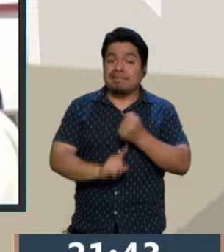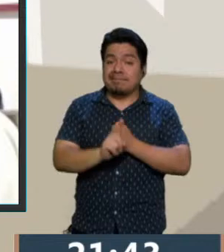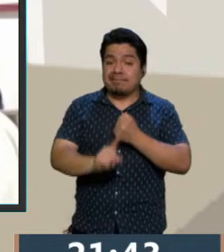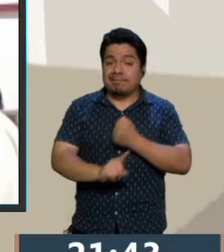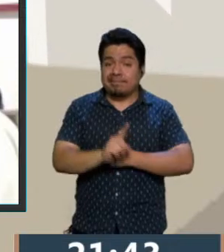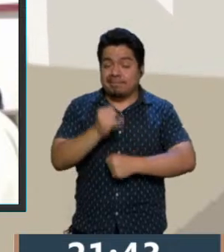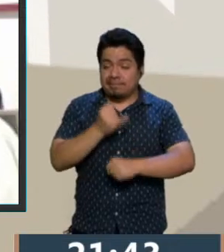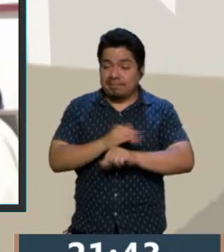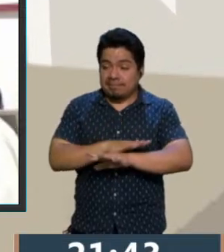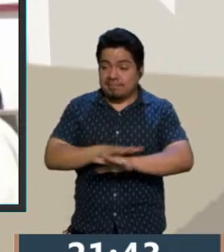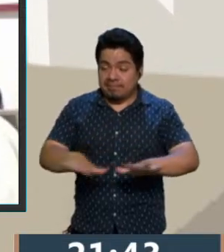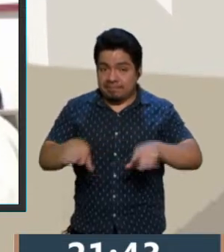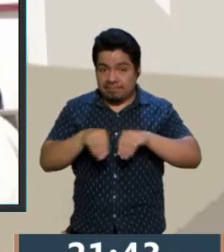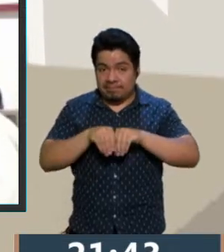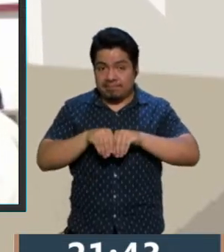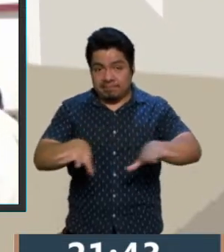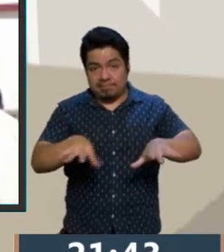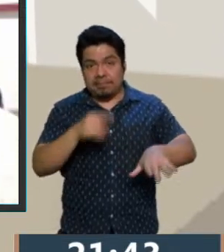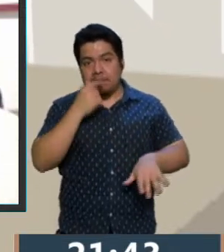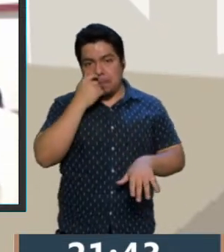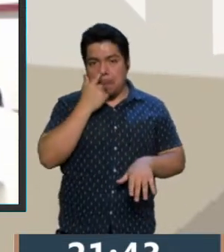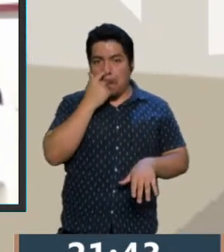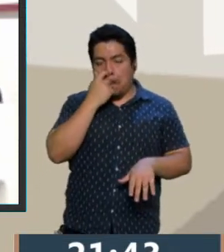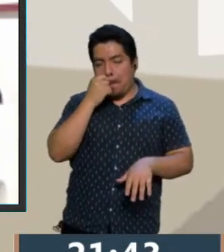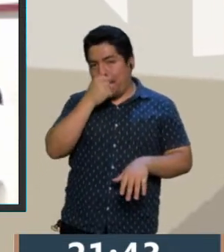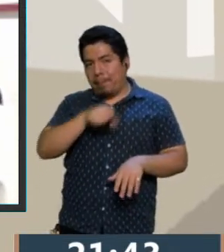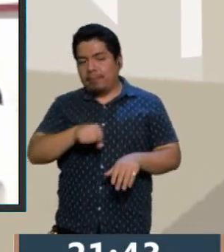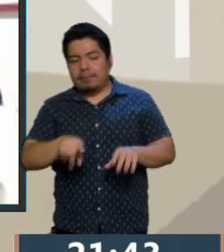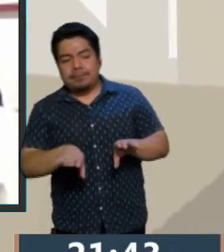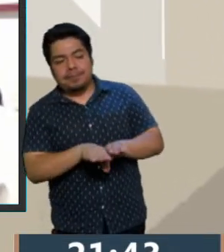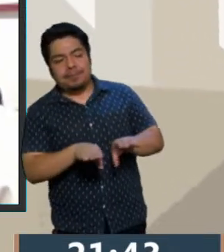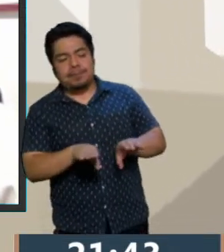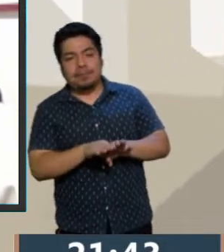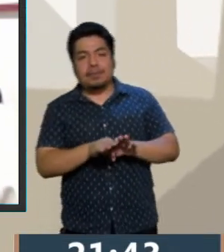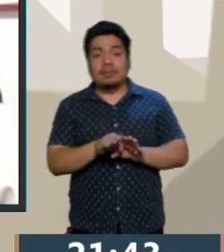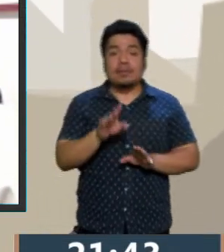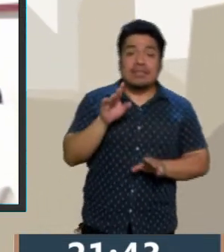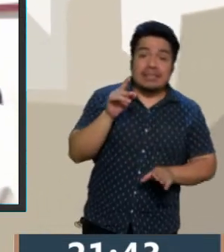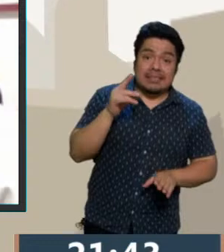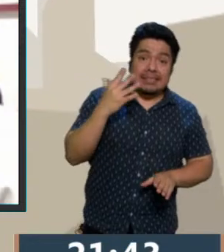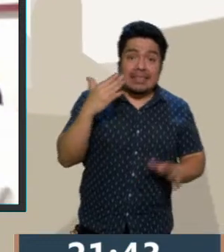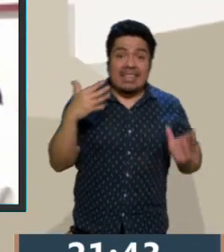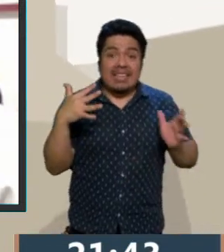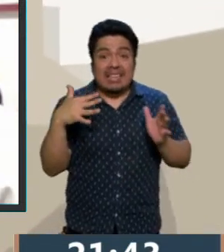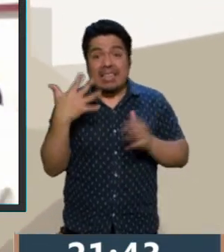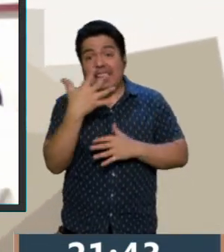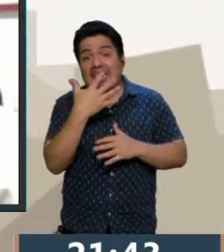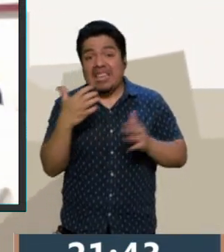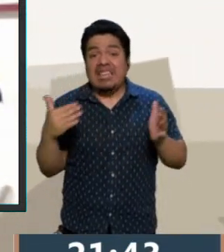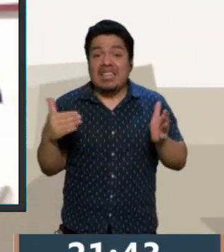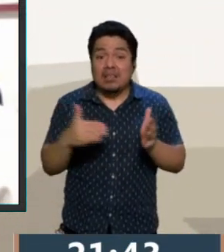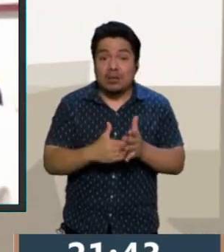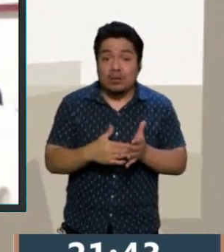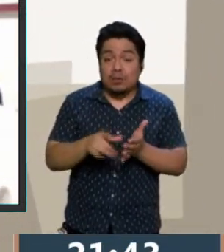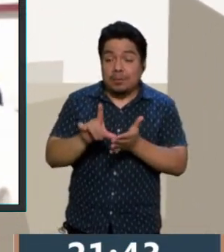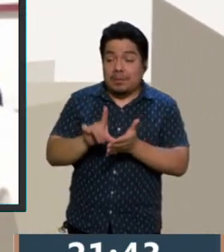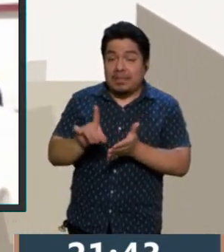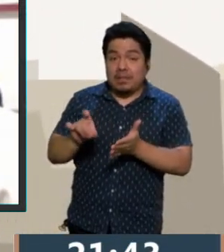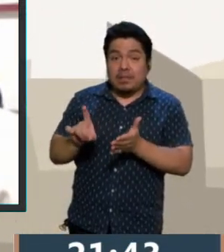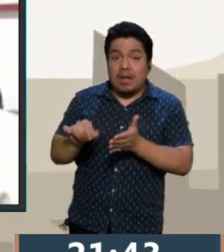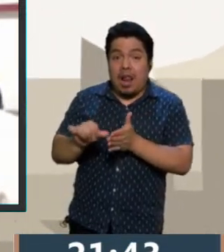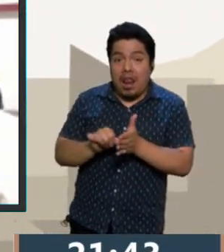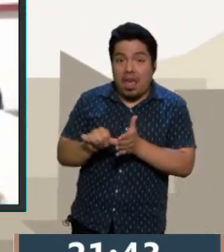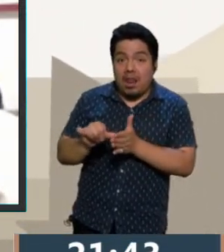informado, representa el uso indebido de 500,000 de litros de agua al mes. En total,